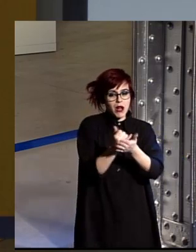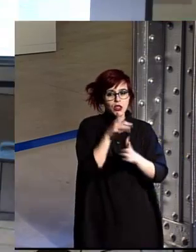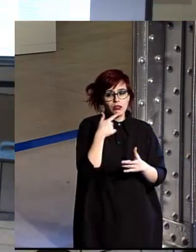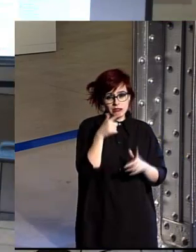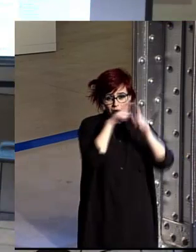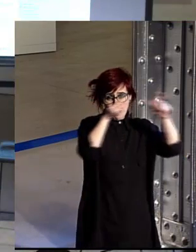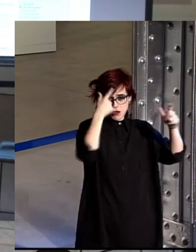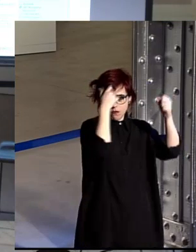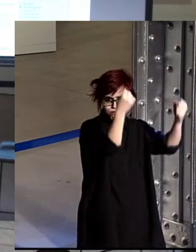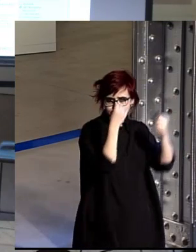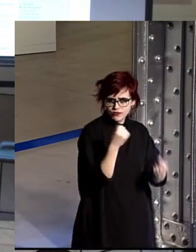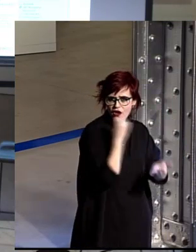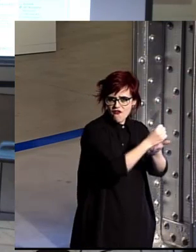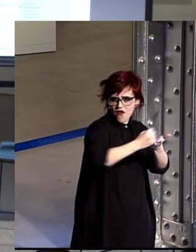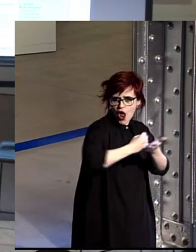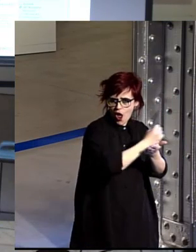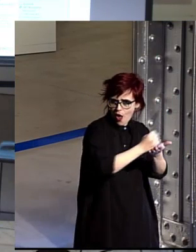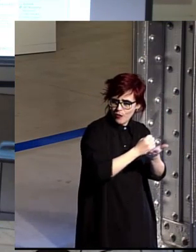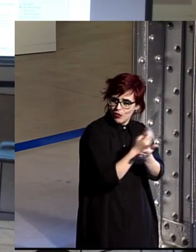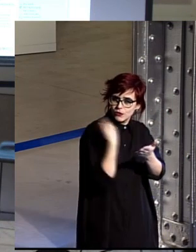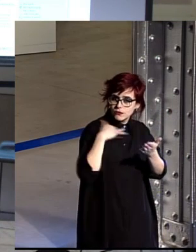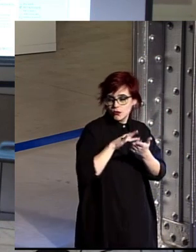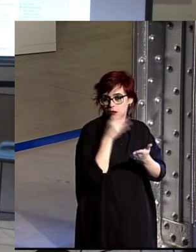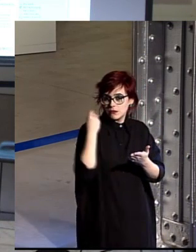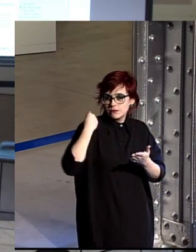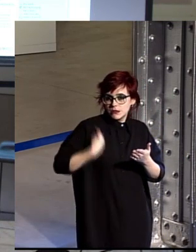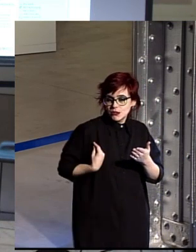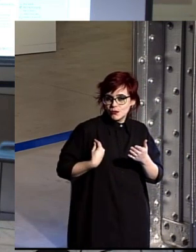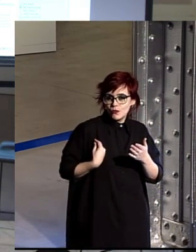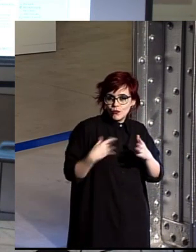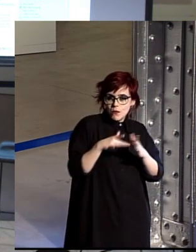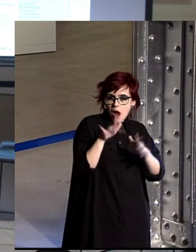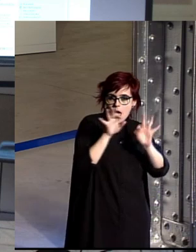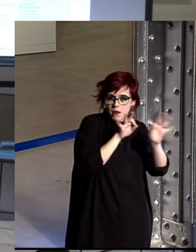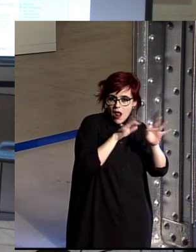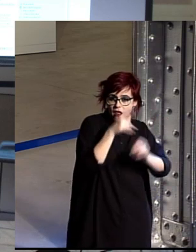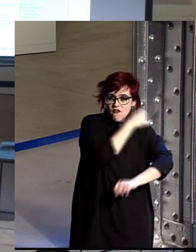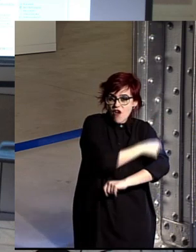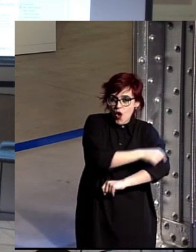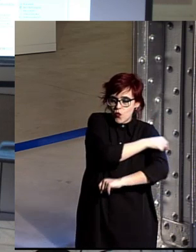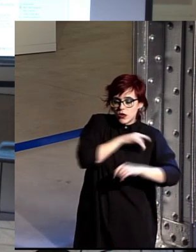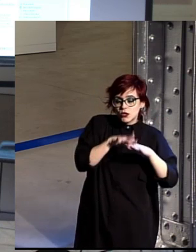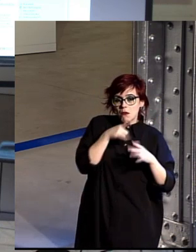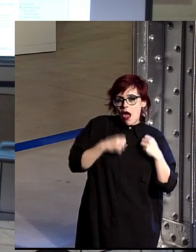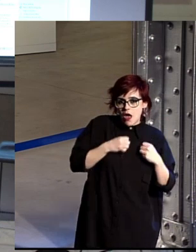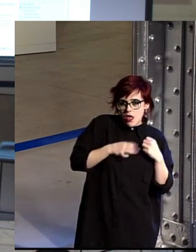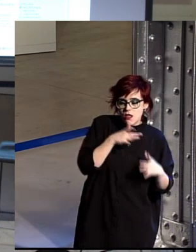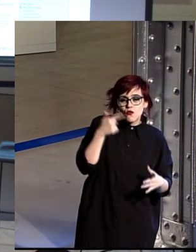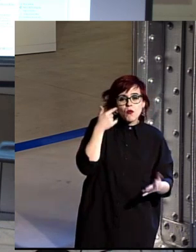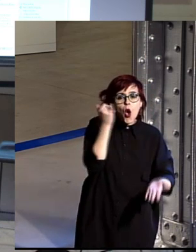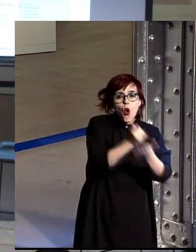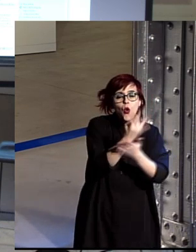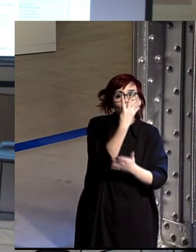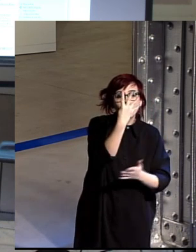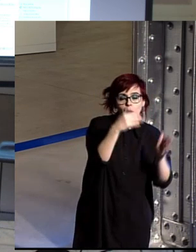uno de los dos en la carrera de la Fórmula 1, que es siempre el desarrollo de vacunas, y el tema es que la vacuna canadiense se ha probado en